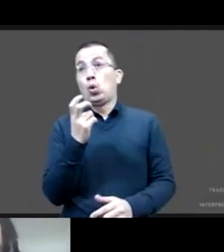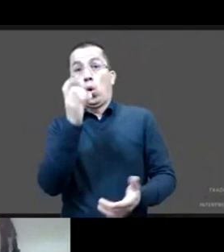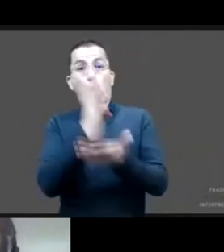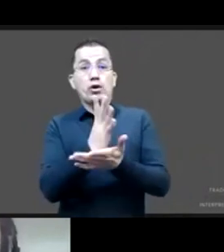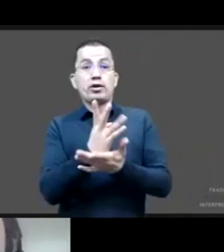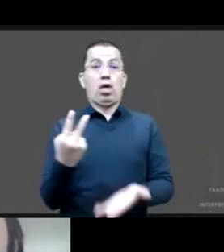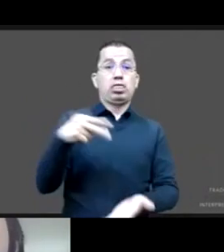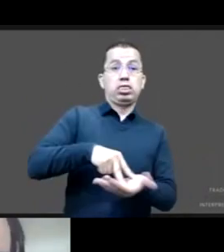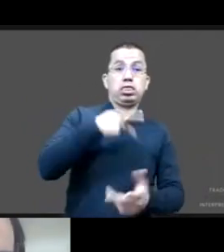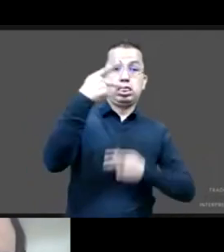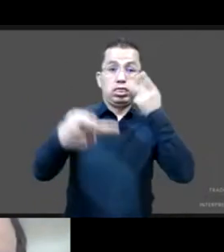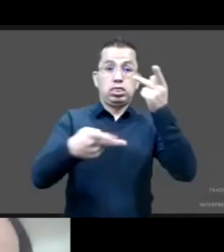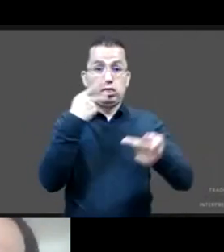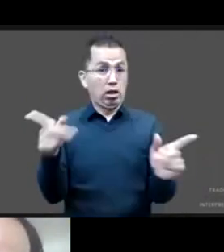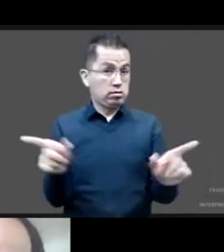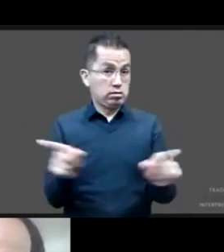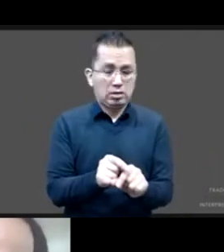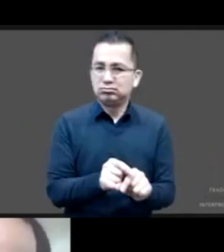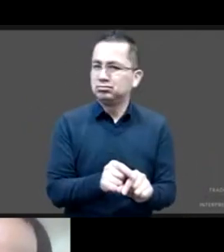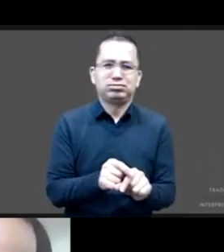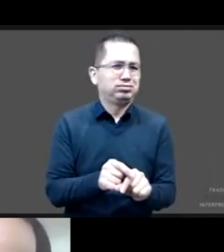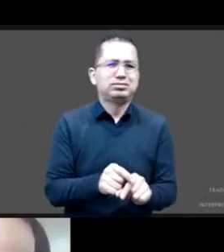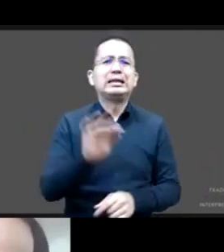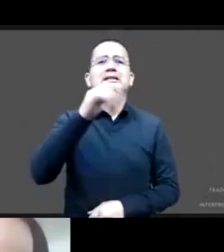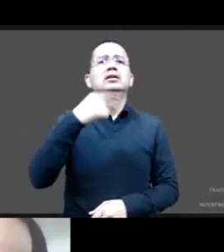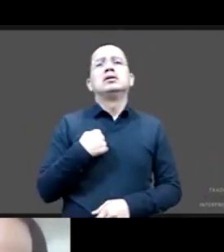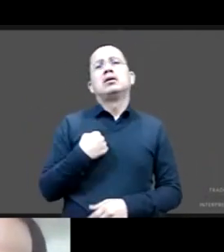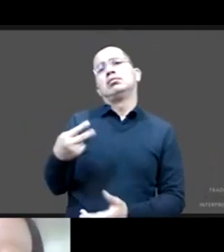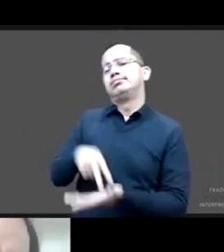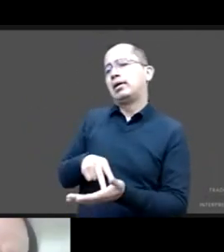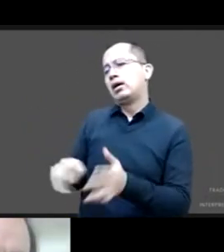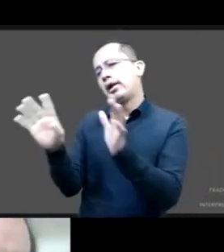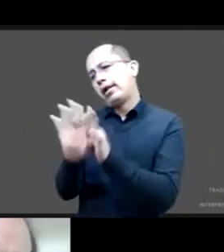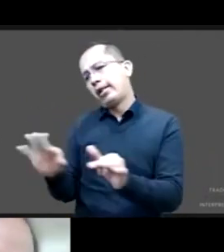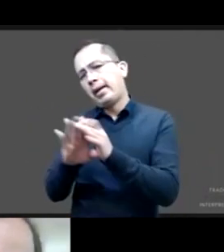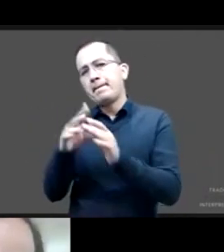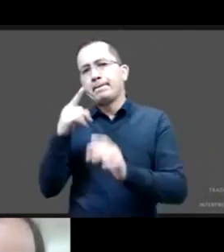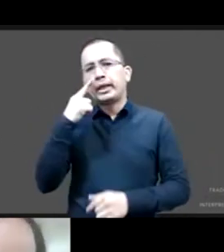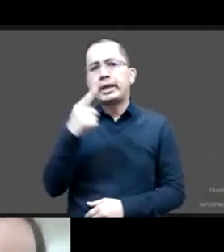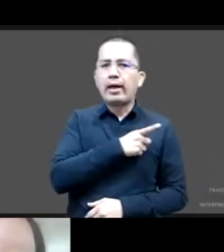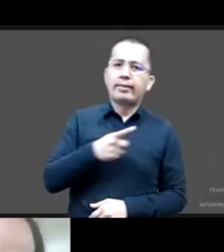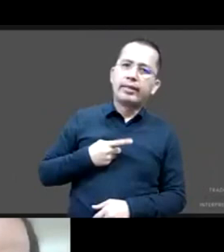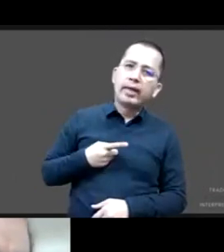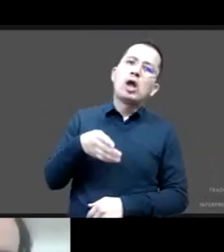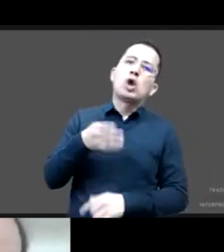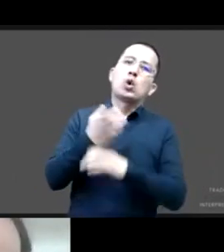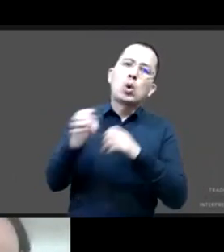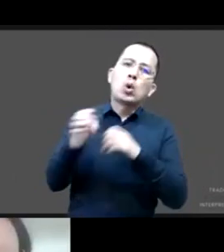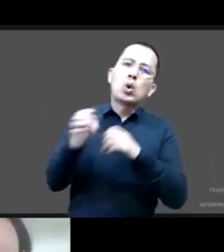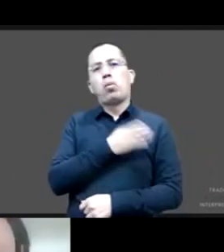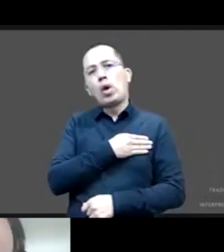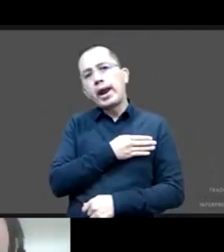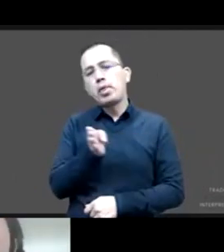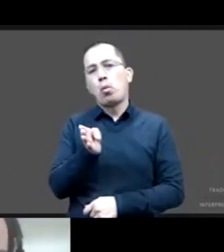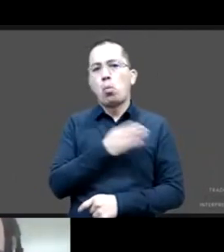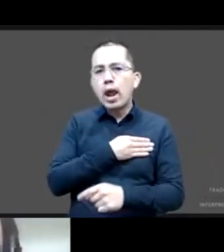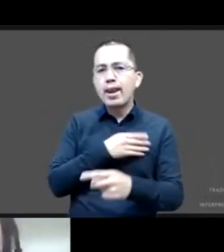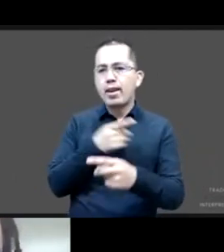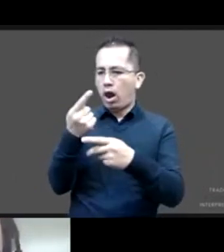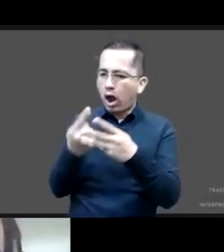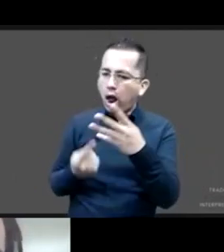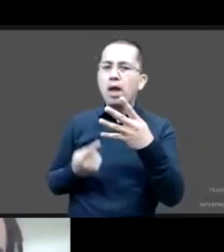que es lo bueno cuando le moralizan el discurso y mucho más si cuando se lo moralizan pero el ejemplo es